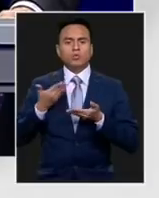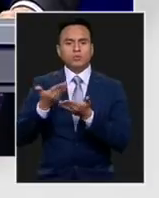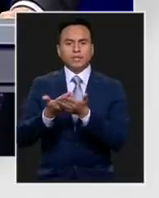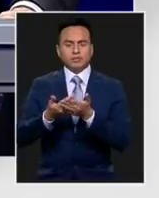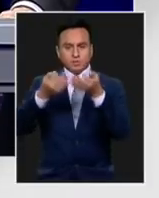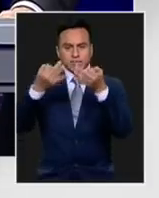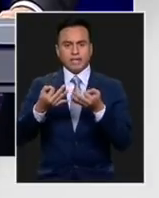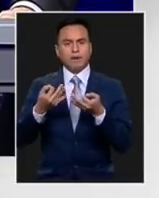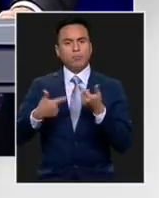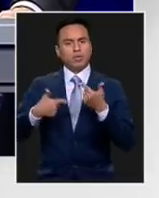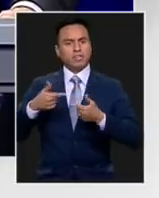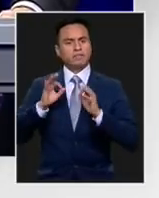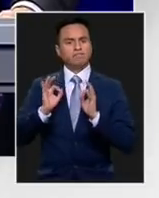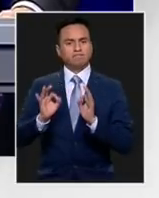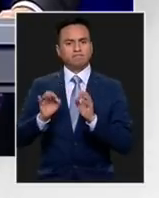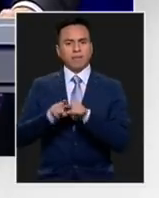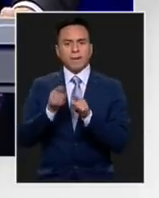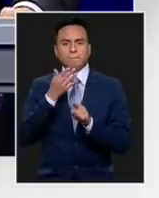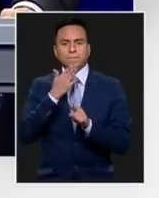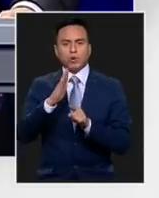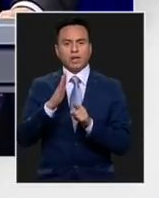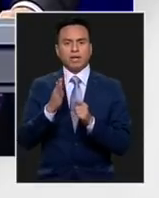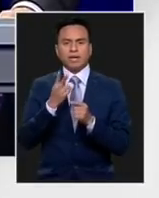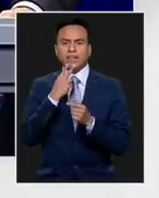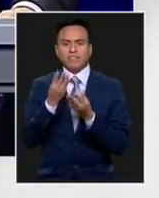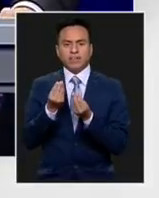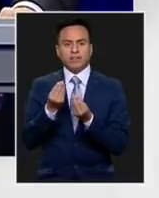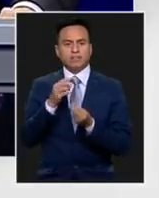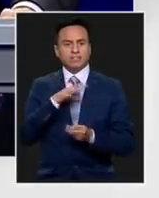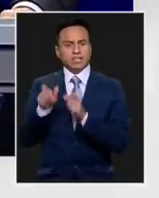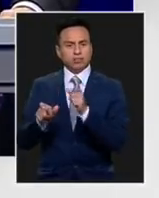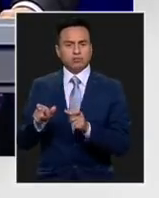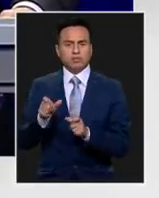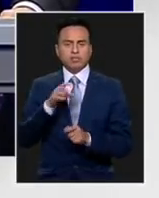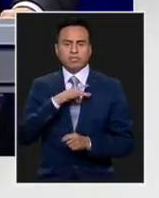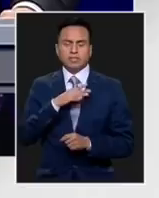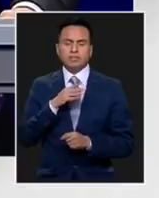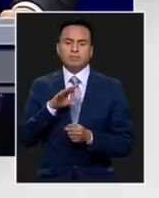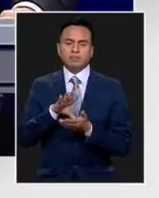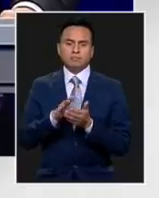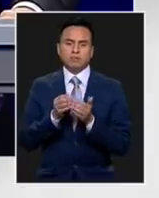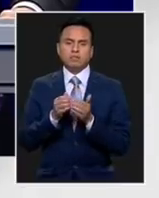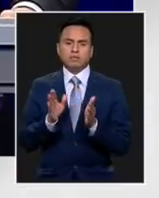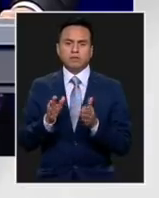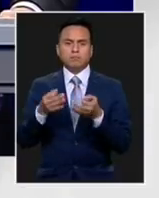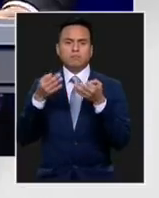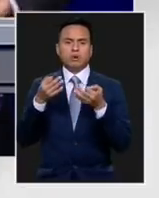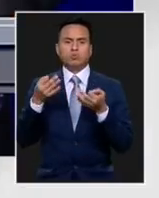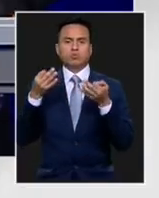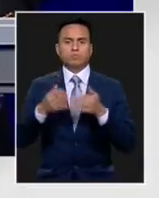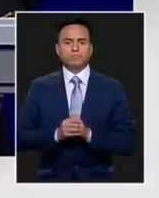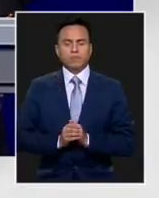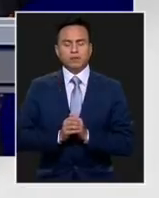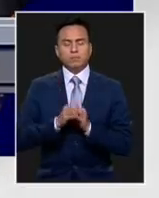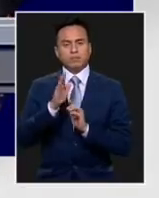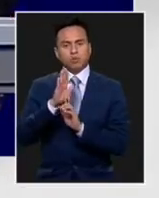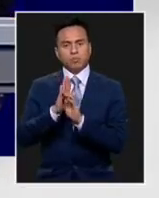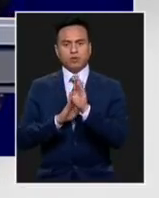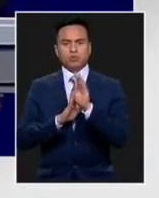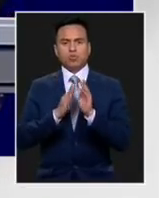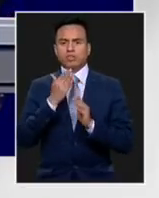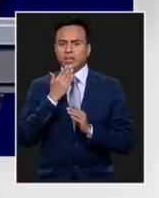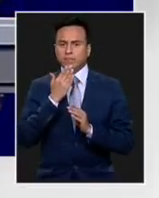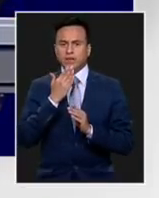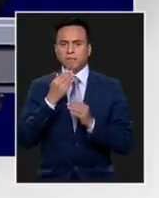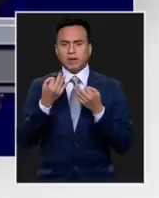enlecer la política, a mejorar la calidad de vida de los chilenos y a que Chile sea un país más libre, más justo, más próspero y